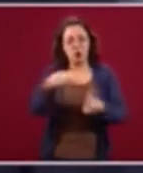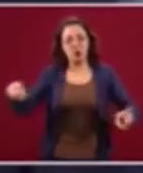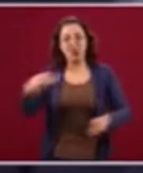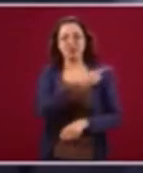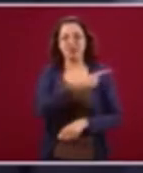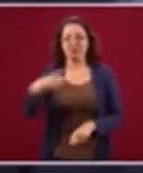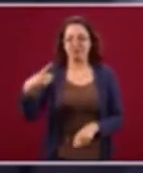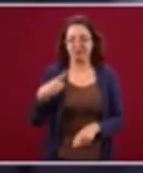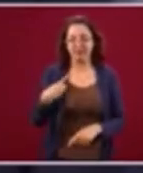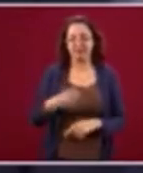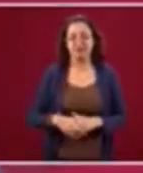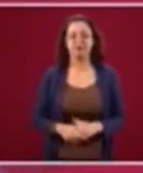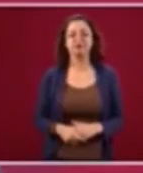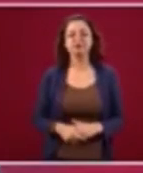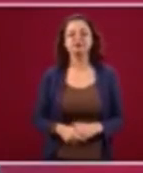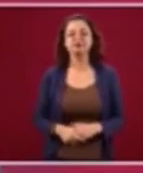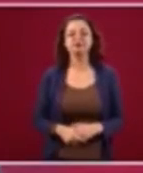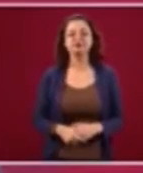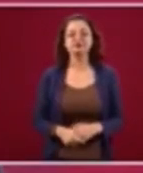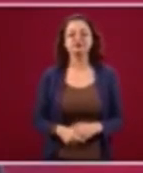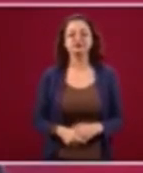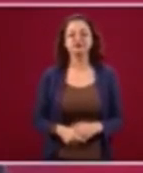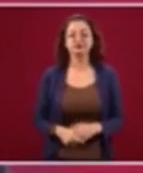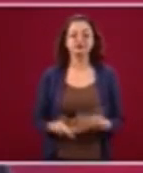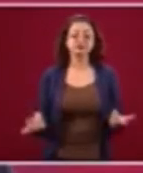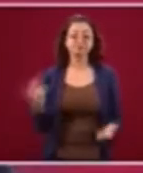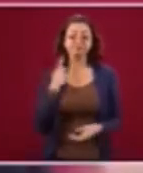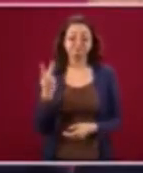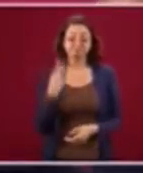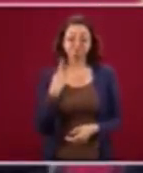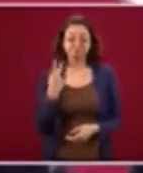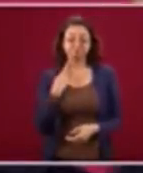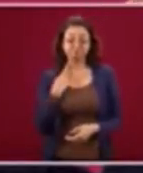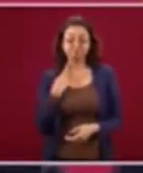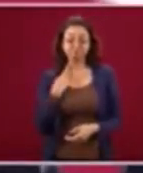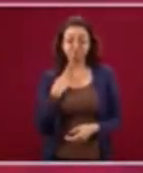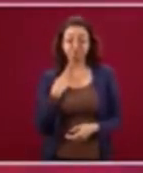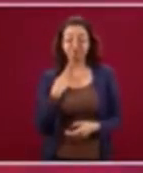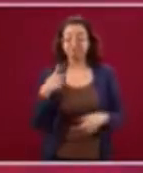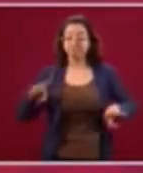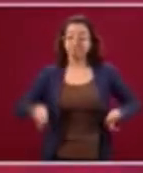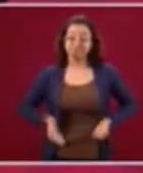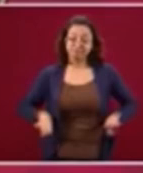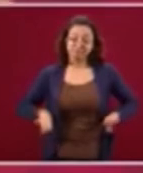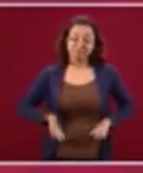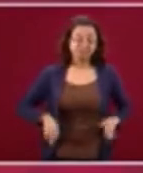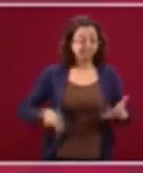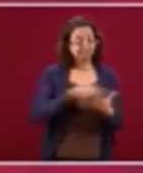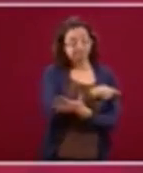orden democrático. Y la política, entre otras muchas cosas,